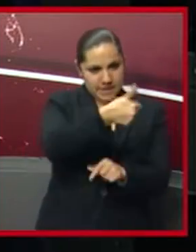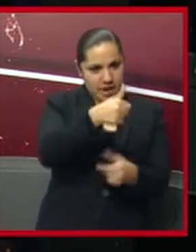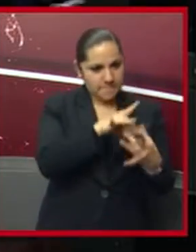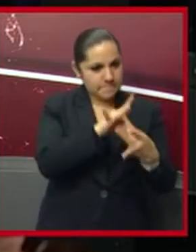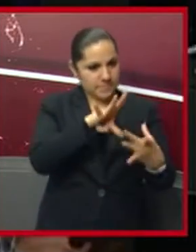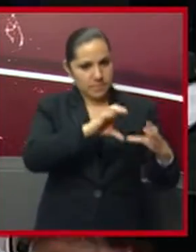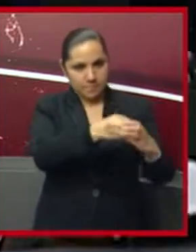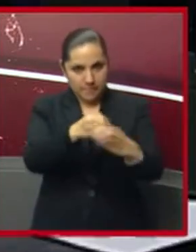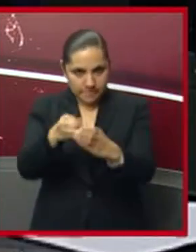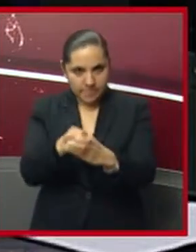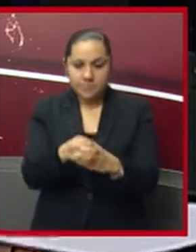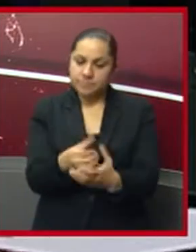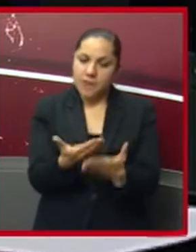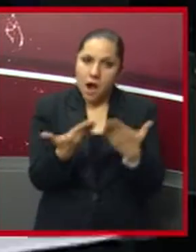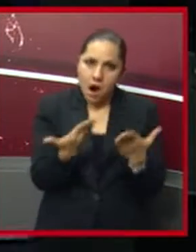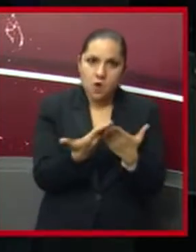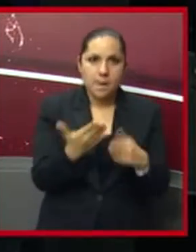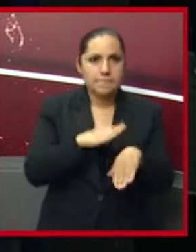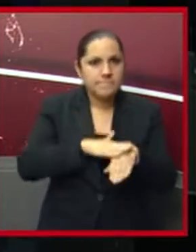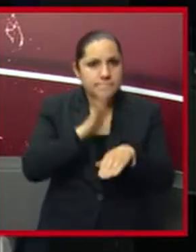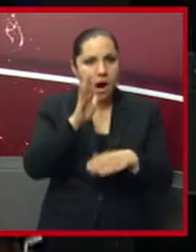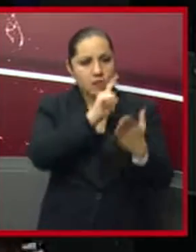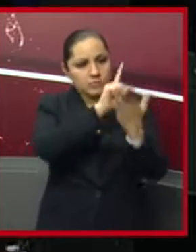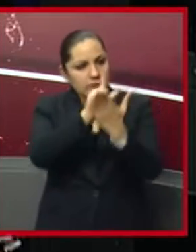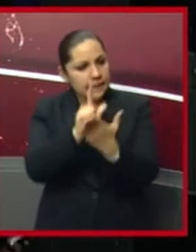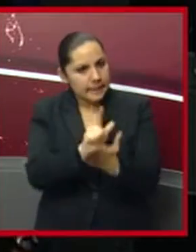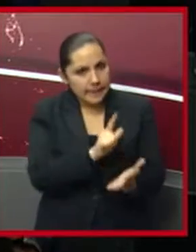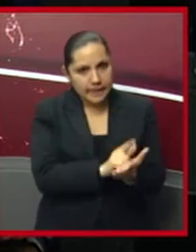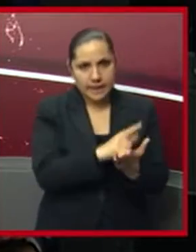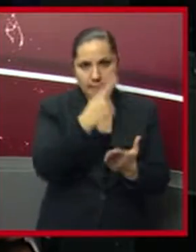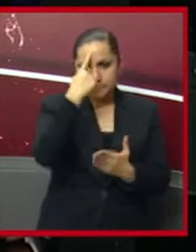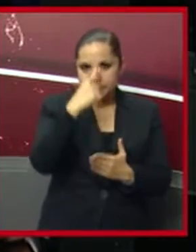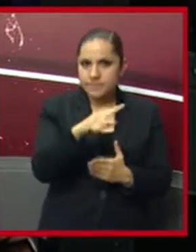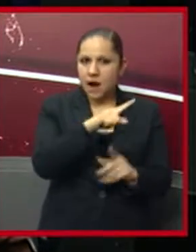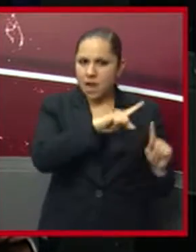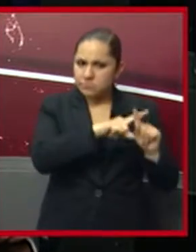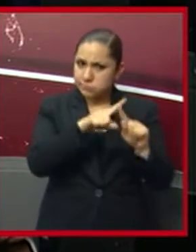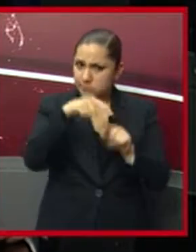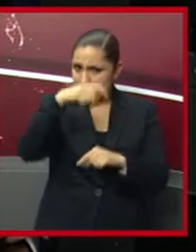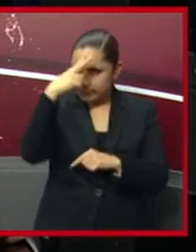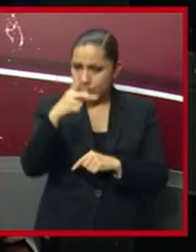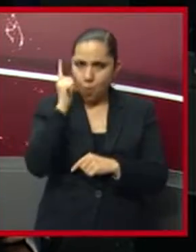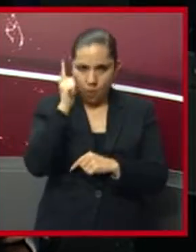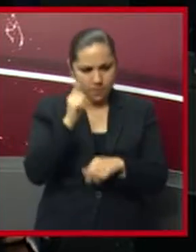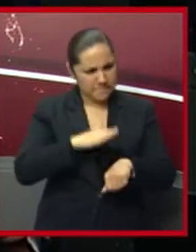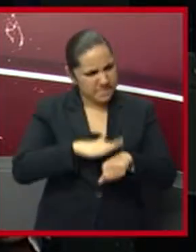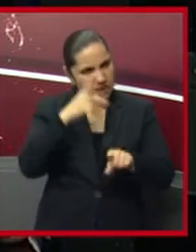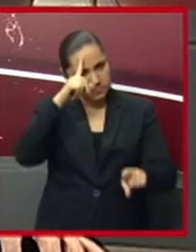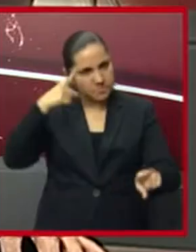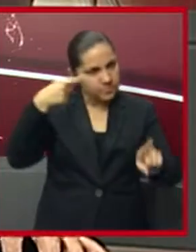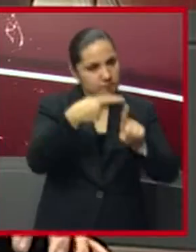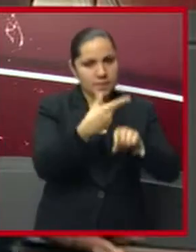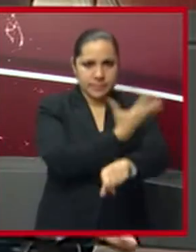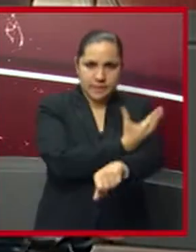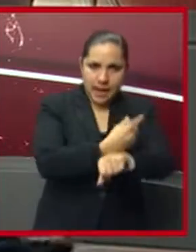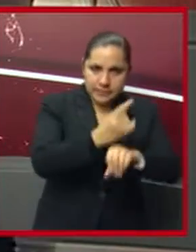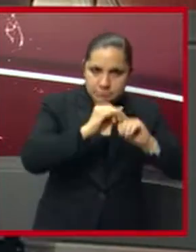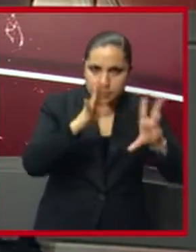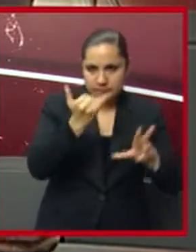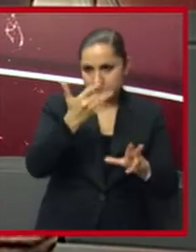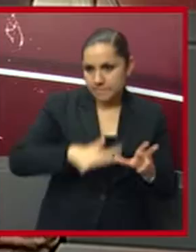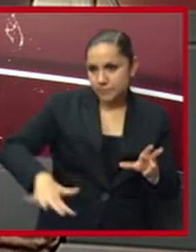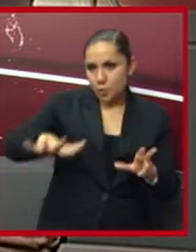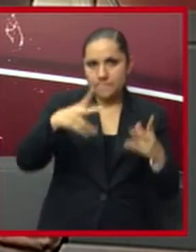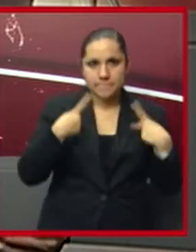bien armado para que en nuestro país lo que pueda predominar sea la transparencia y las cuentas claras para el ciudadano. Diputado, pues nos